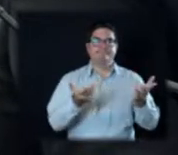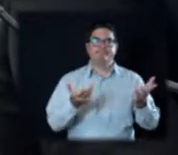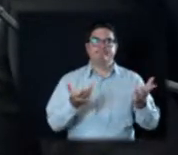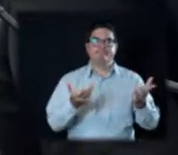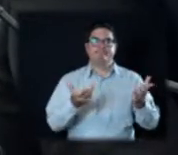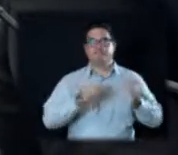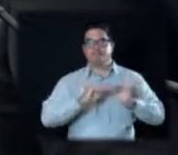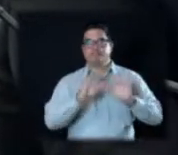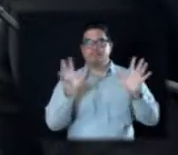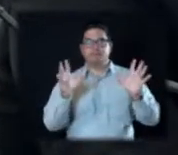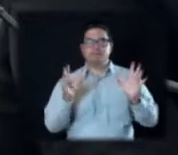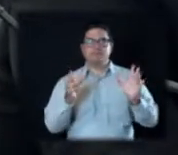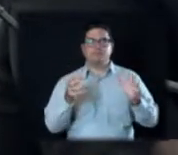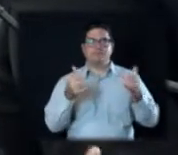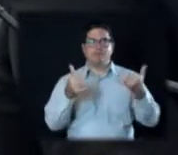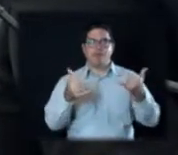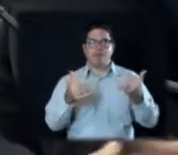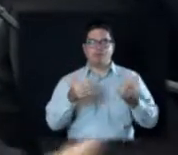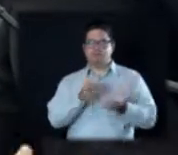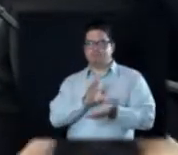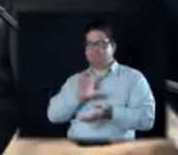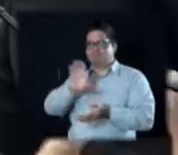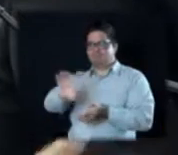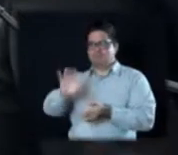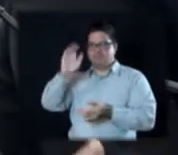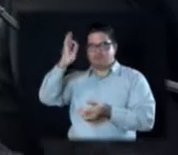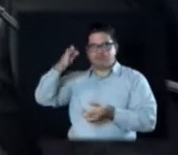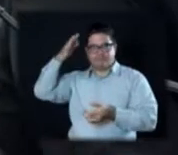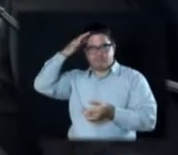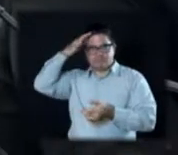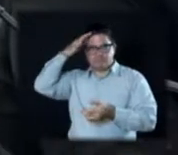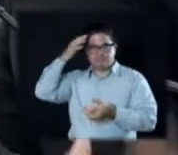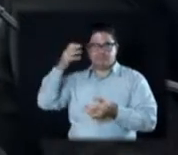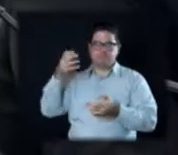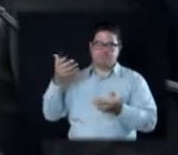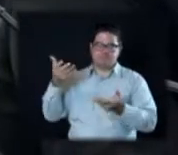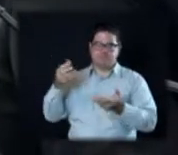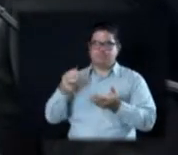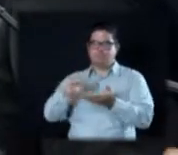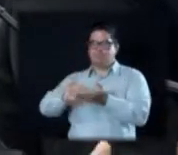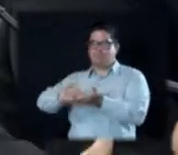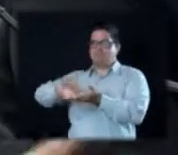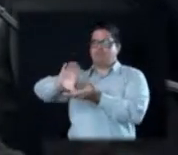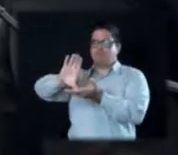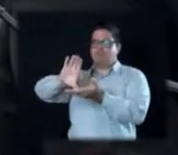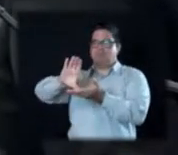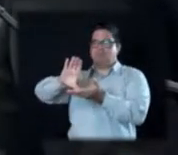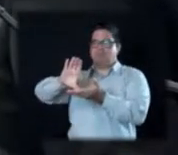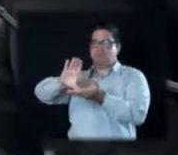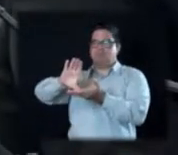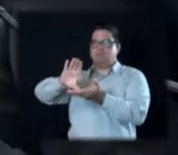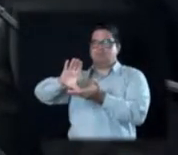hay un gasto de 20 mil millones de dólares y el Fondo General es de 9 mil millones. Así que